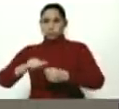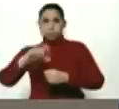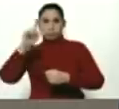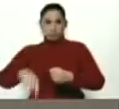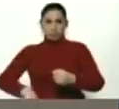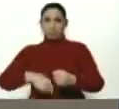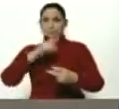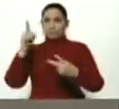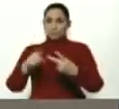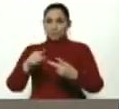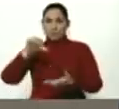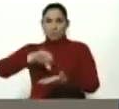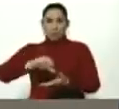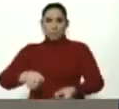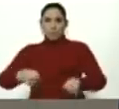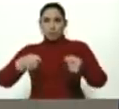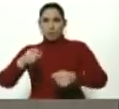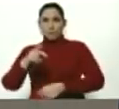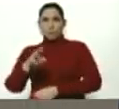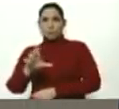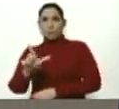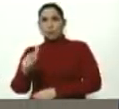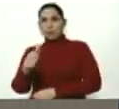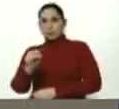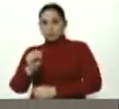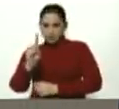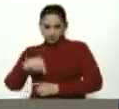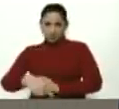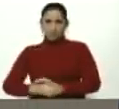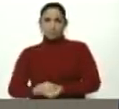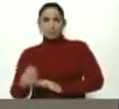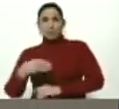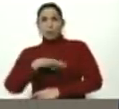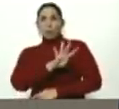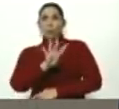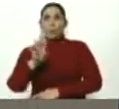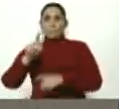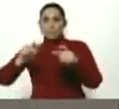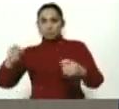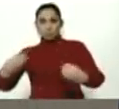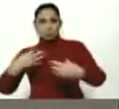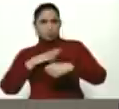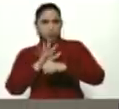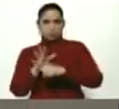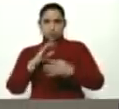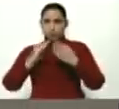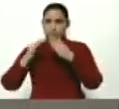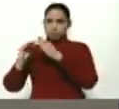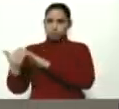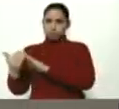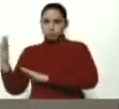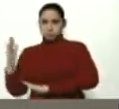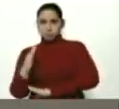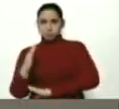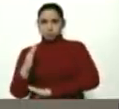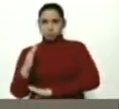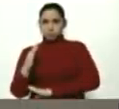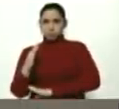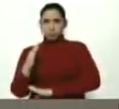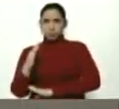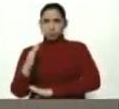foco del mercado de las pulgas. Además, de estos 44 pacientes comunitarios provenientes del